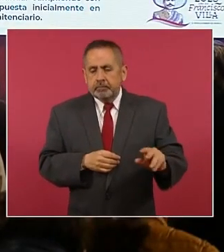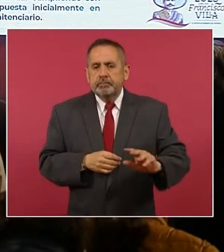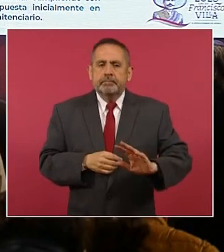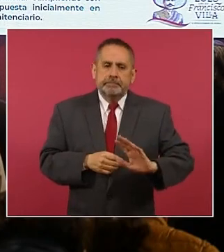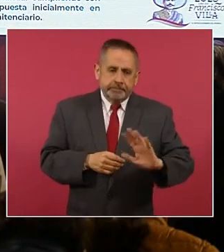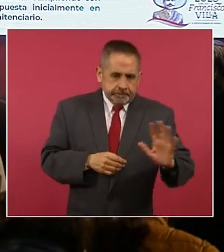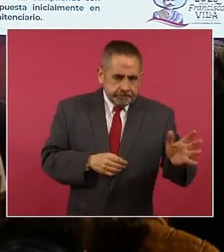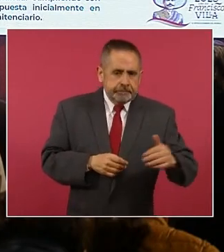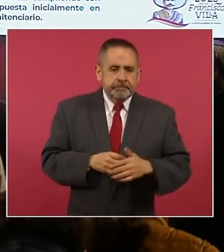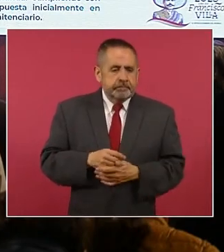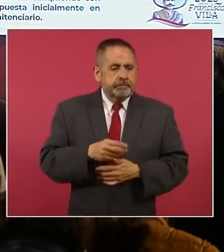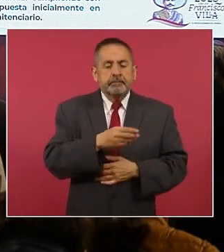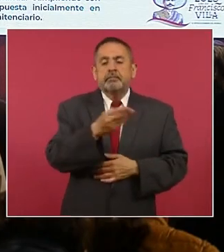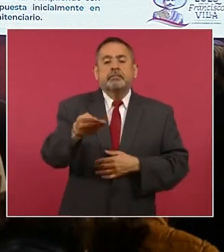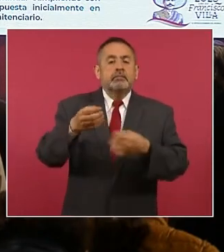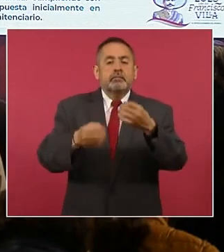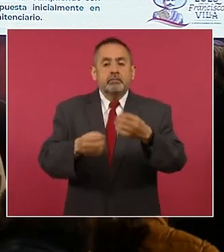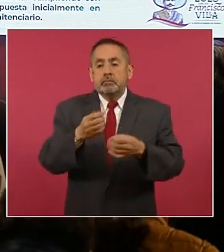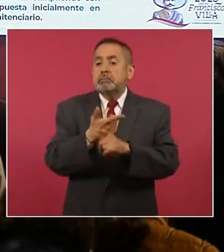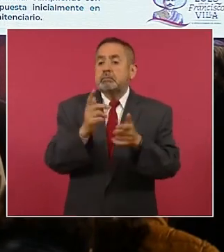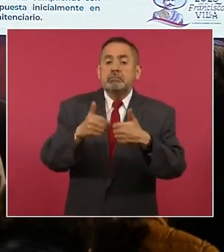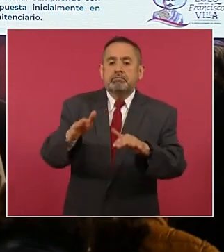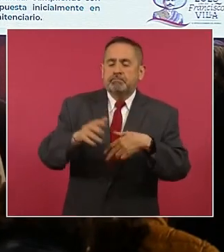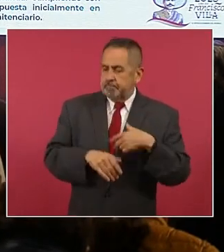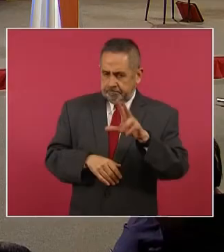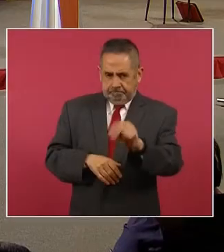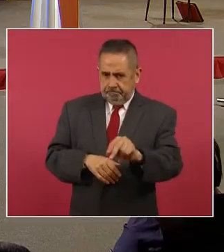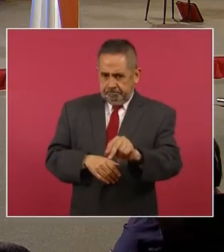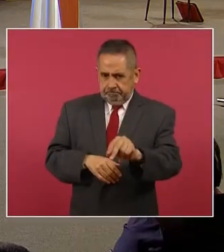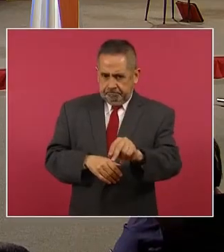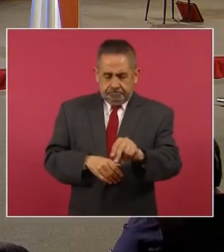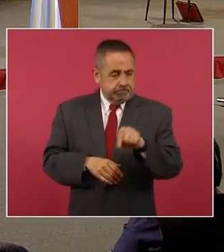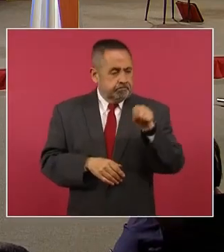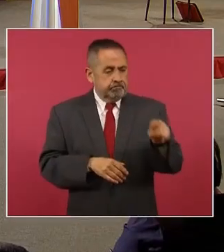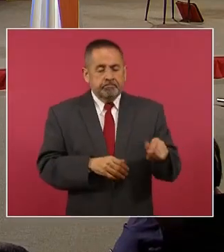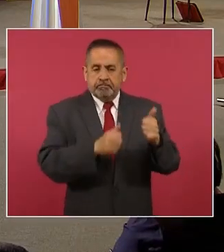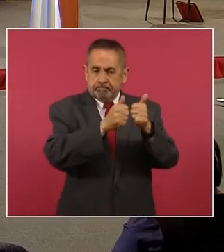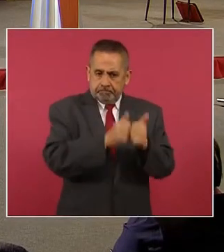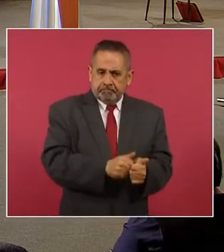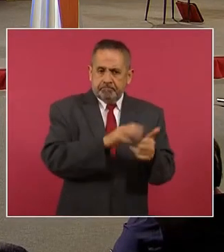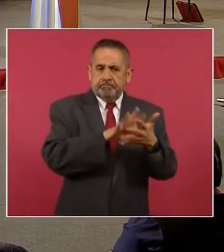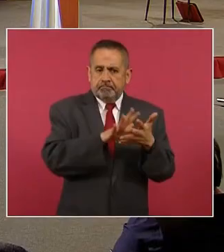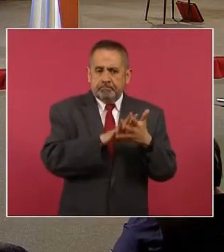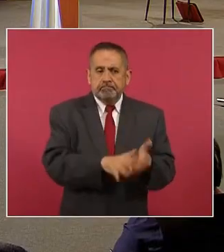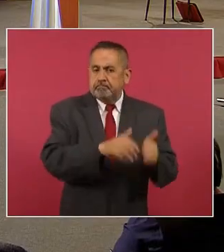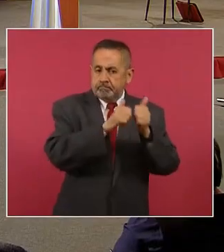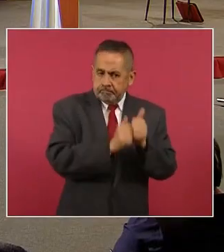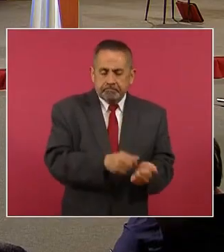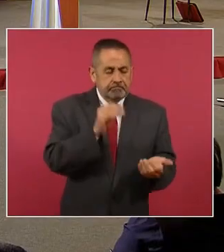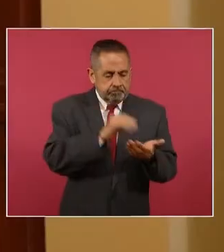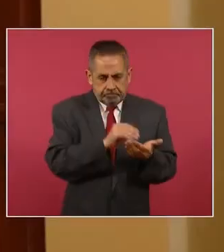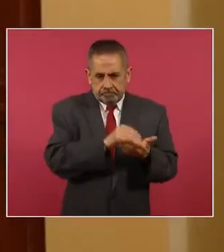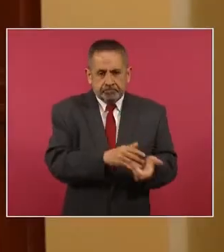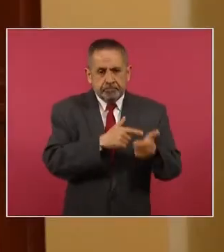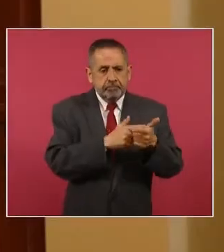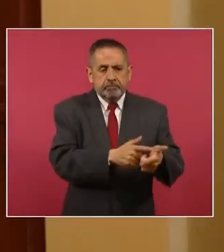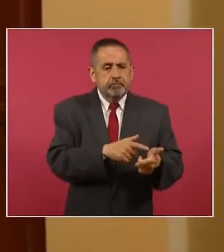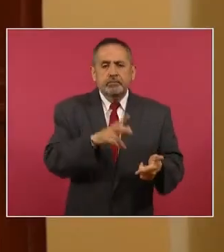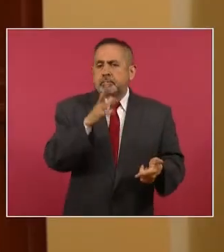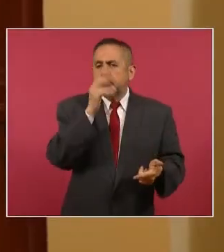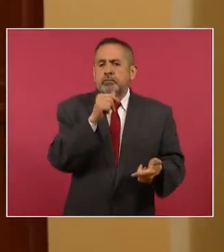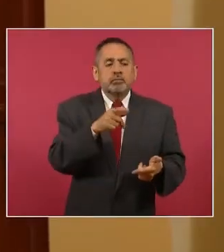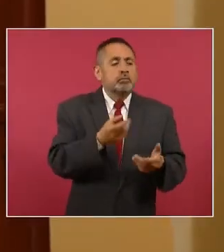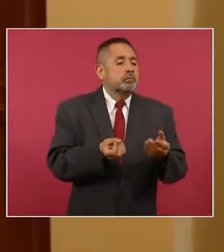denegado al juez la medida de darle prisión domiciliaria, por lo que continuará en